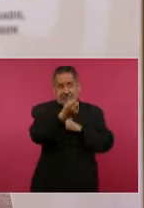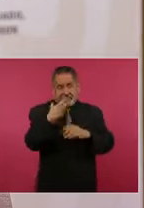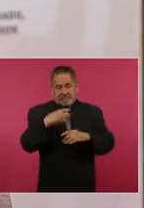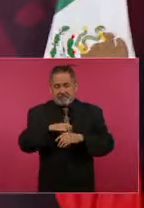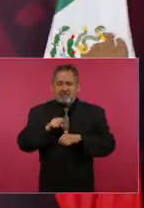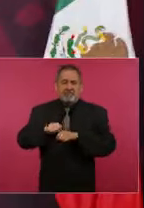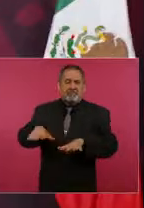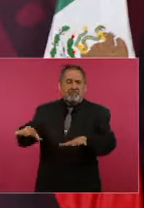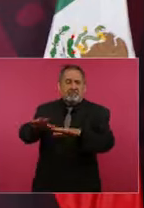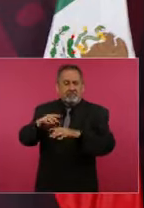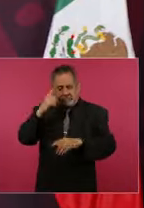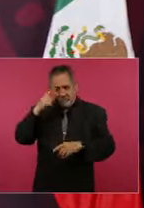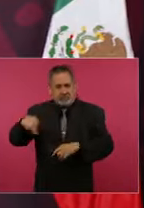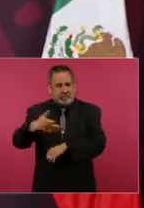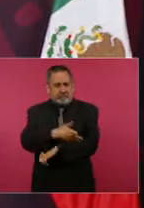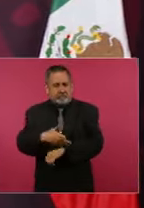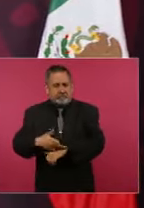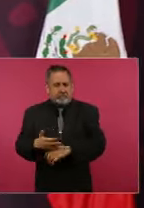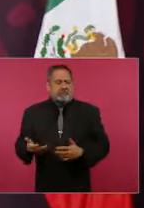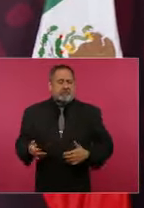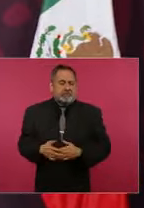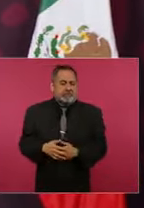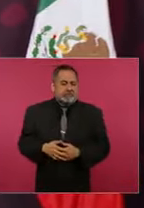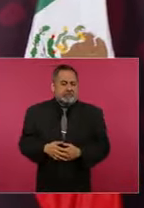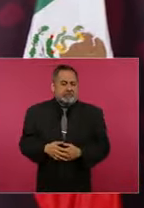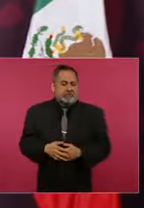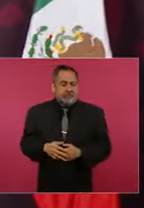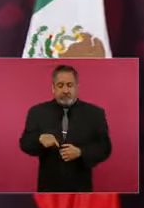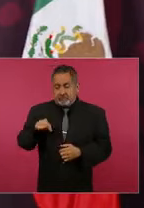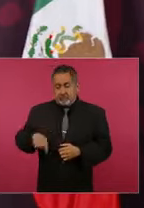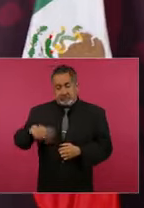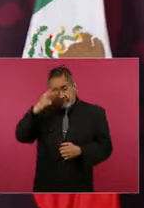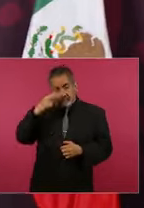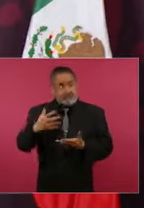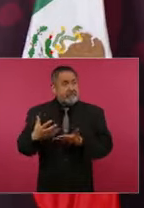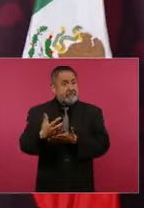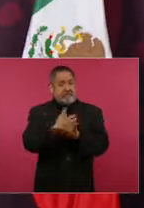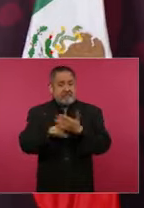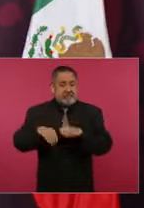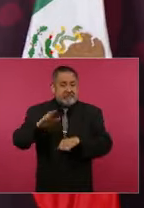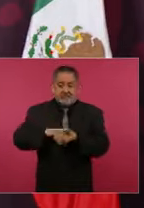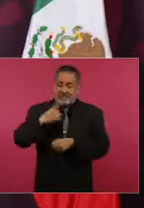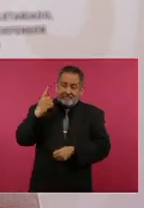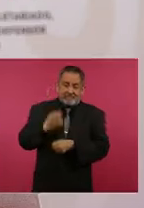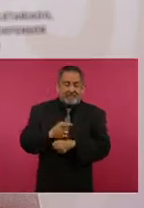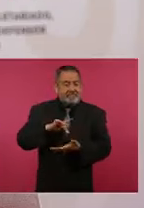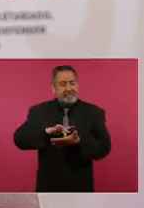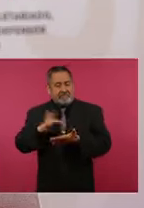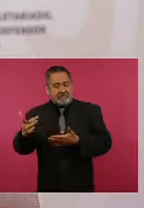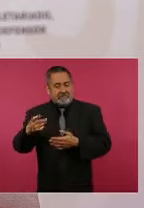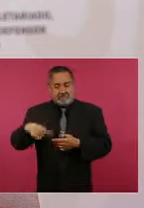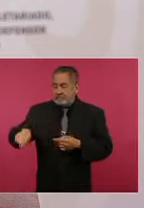Es la principal fuente de ingresos del país.